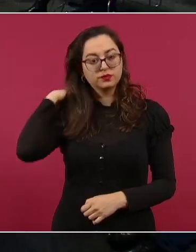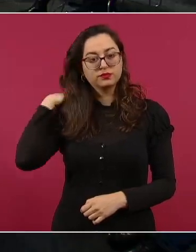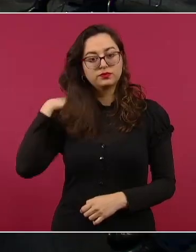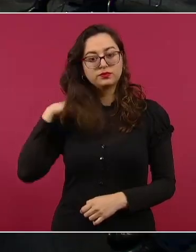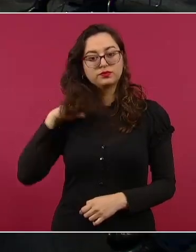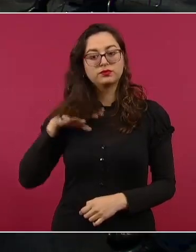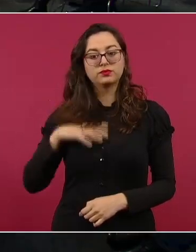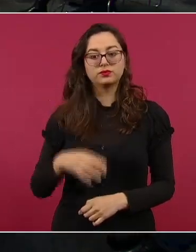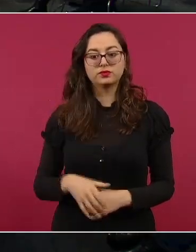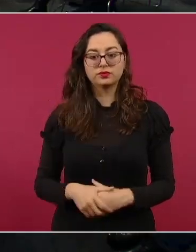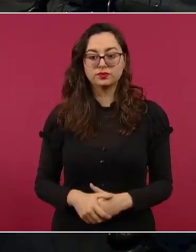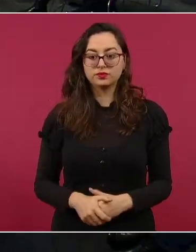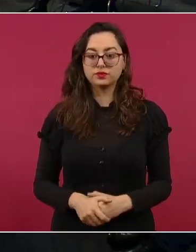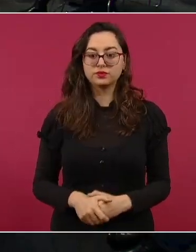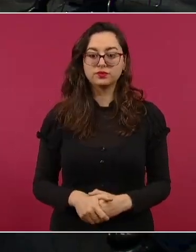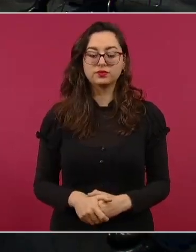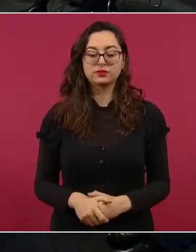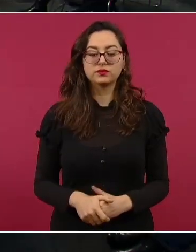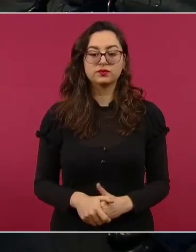Vamos a seguir.